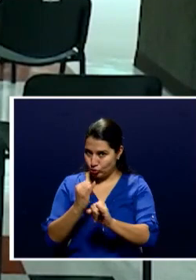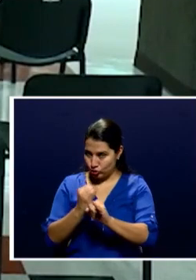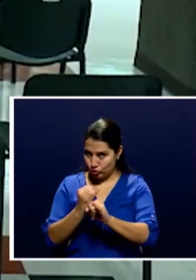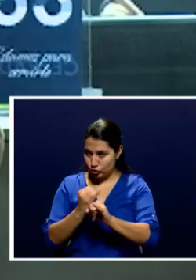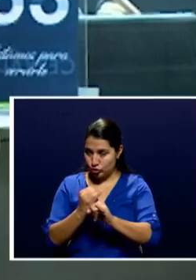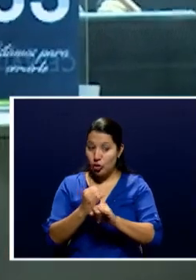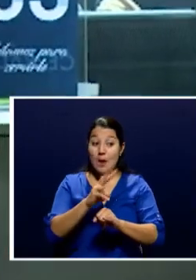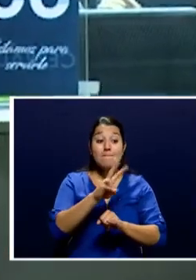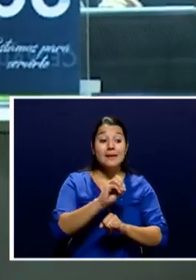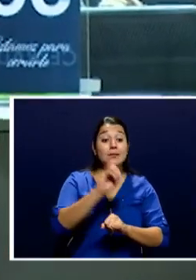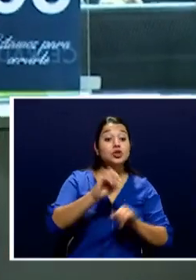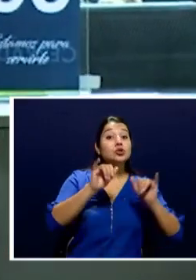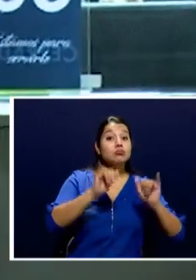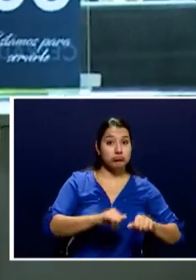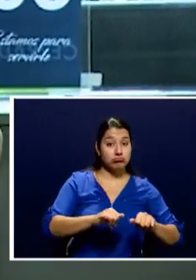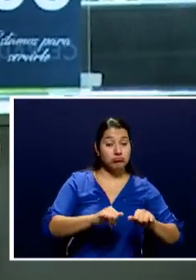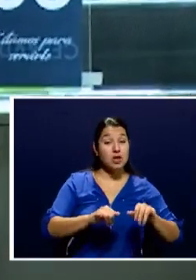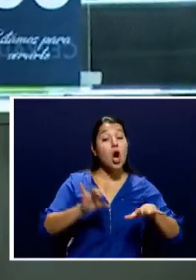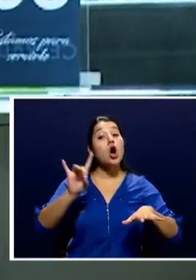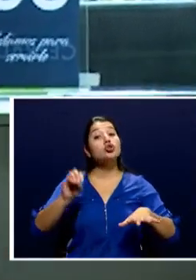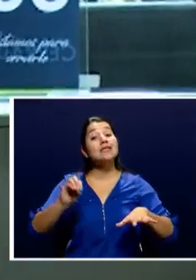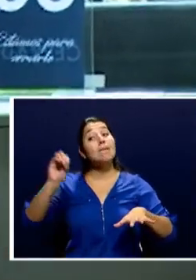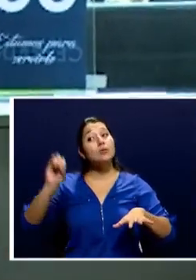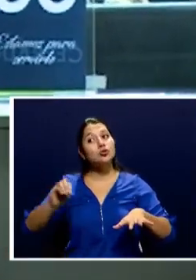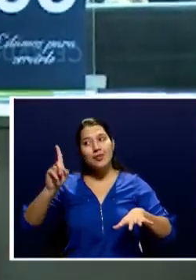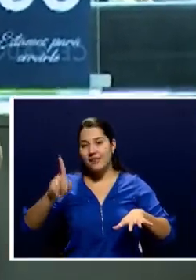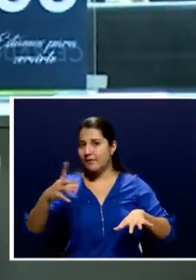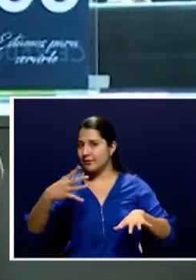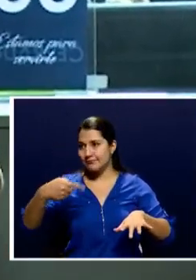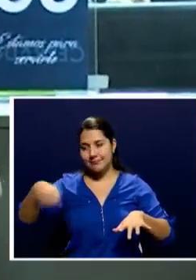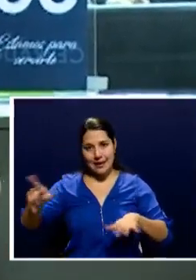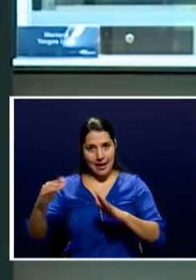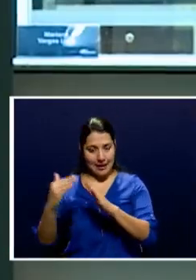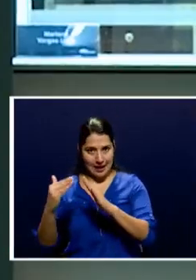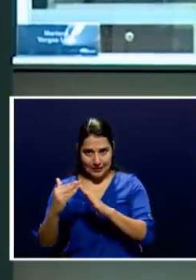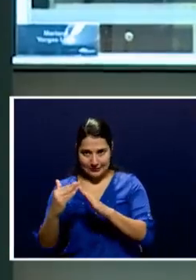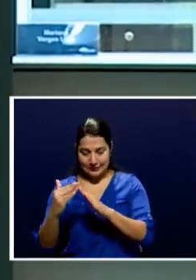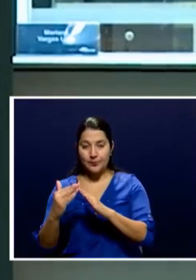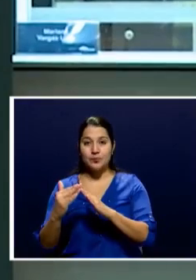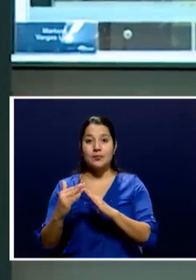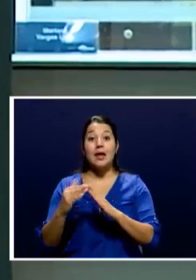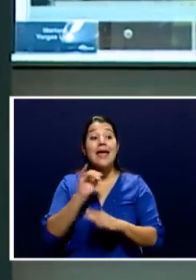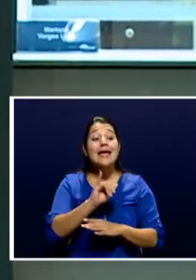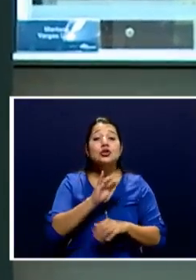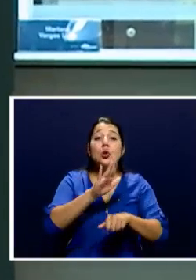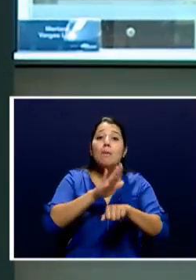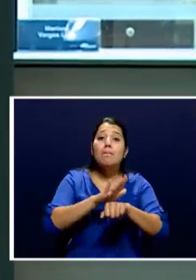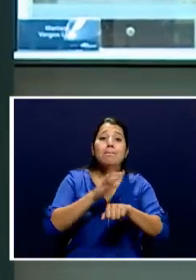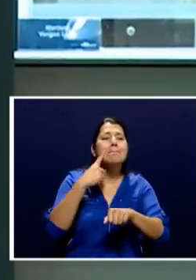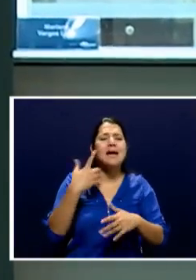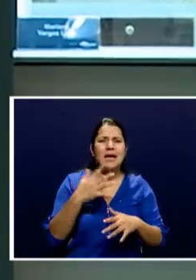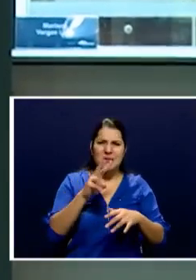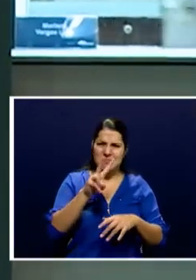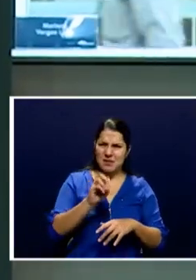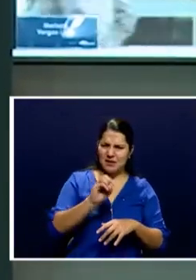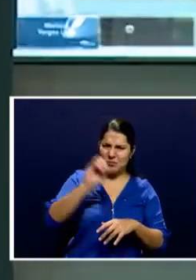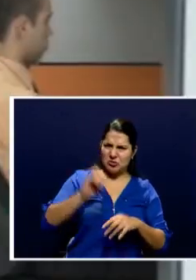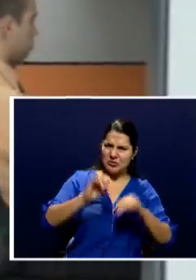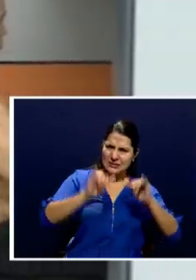con Garrido, esta directriz establece un plan de servicio básico de funcionamiento que garantiza la continuidad de aquellas